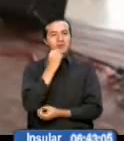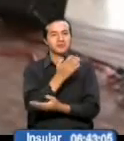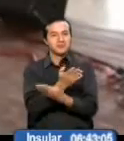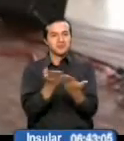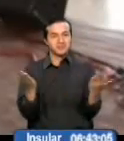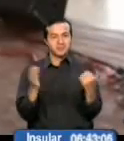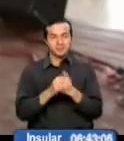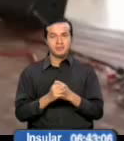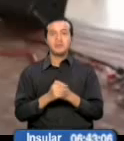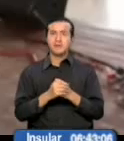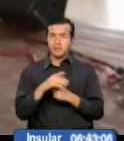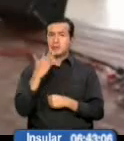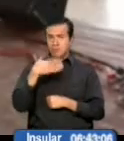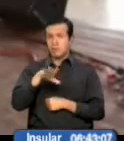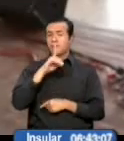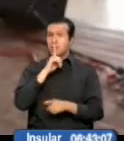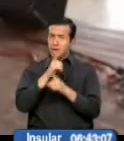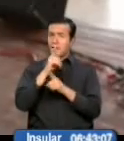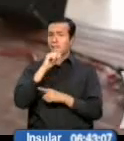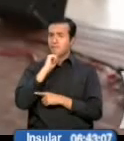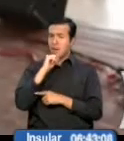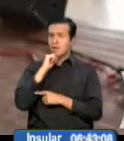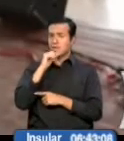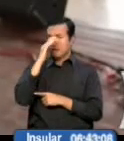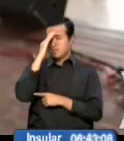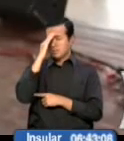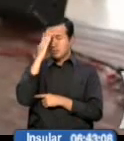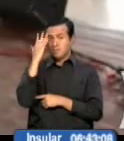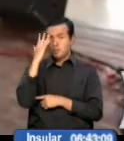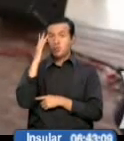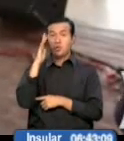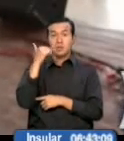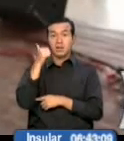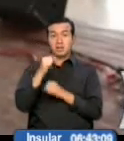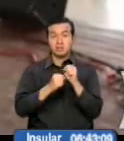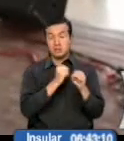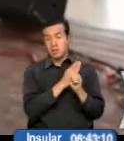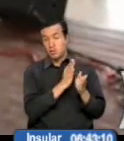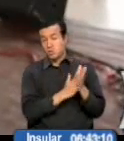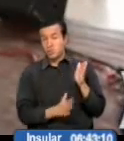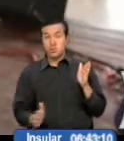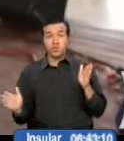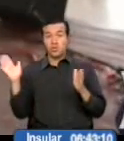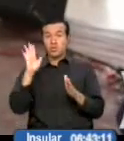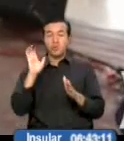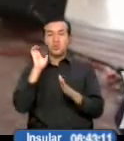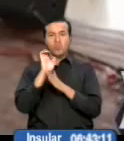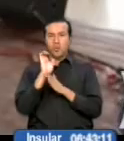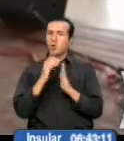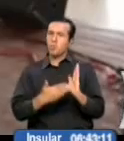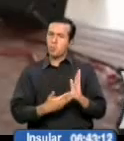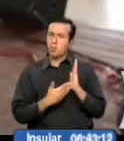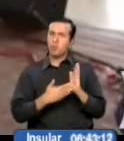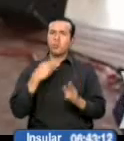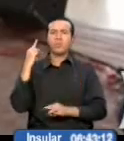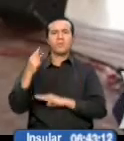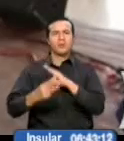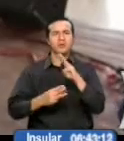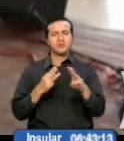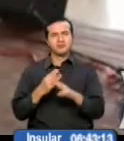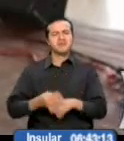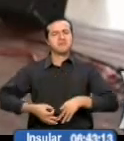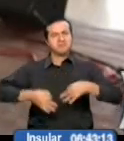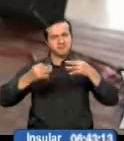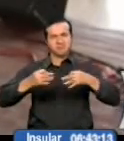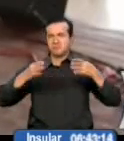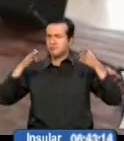Sabemos que nos falta mucho por hacer, pero creo que como país en estos 10 años nos hemos convertido en un referente mundial de cómo se